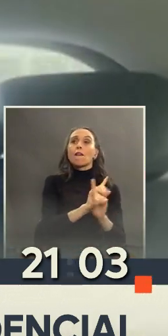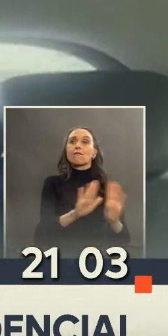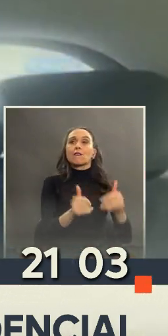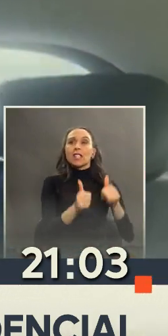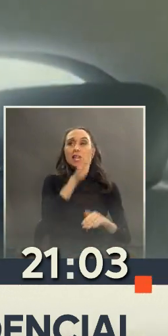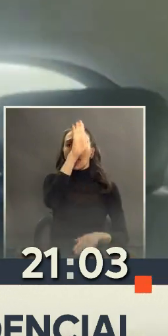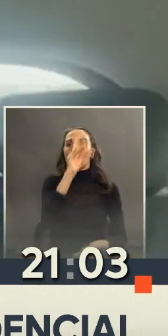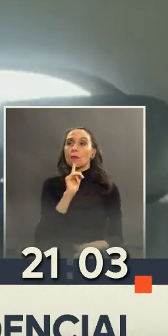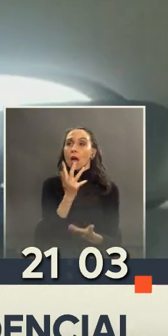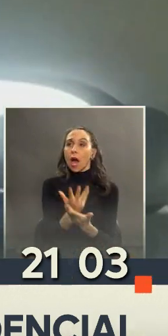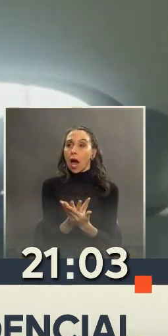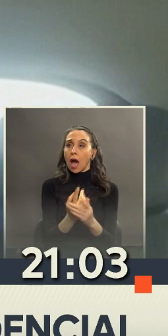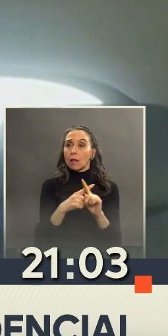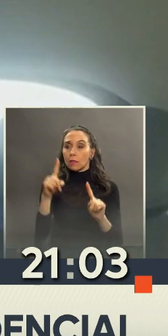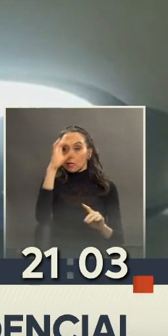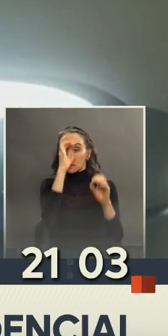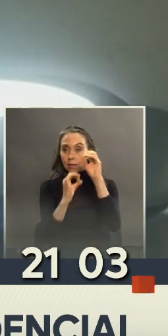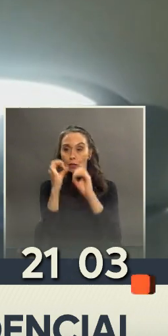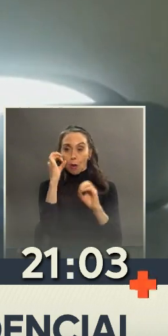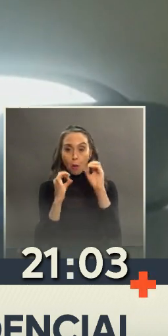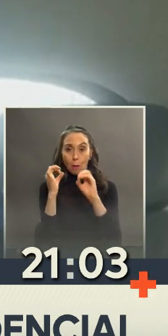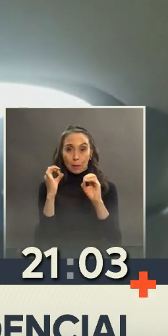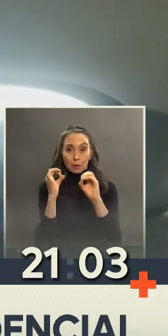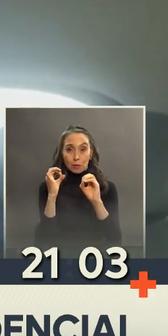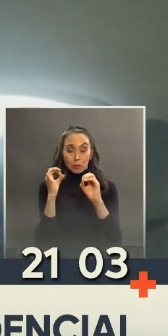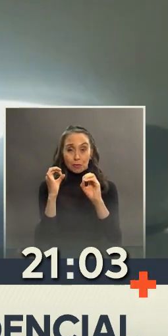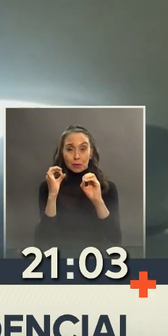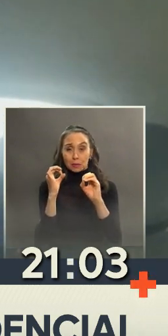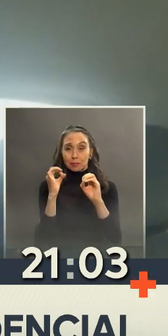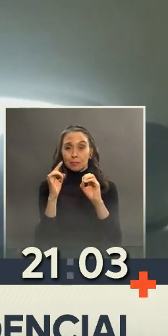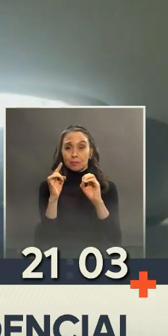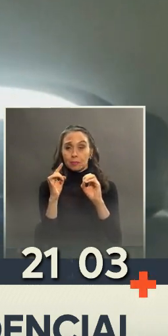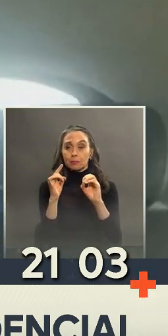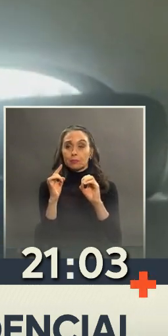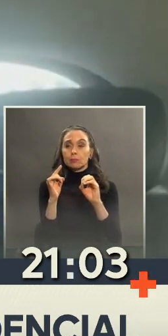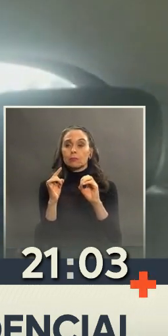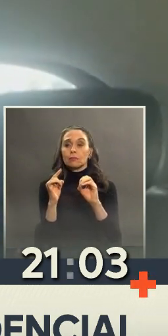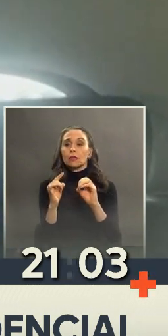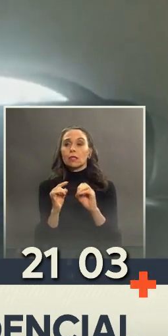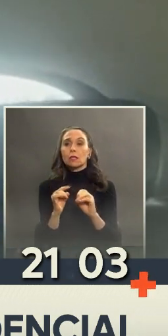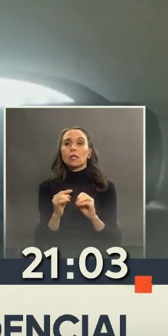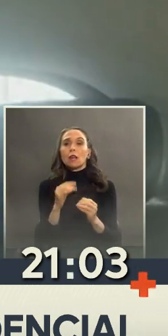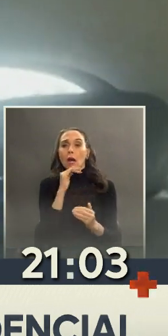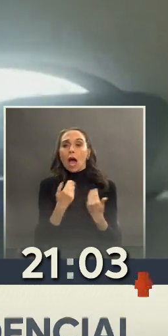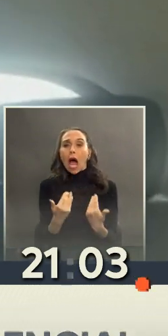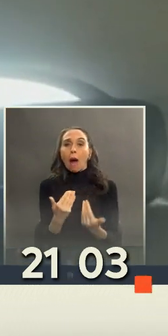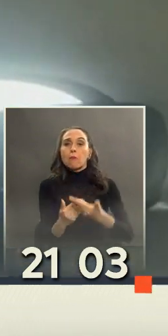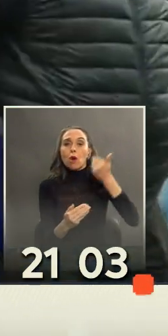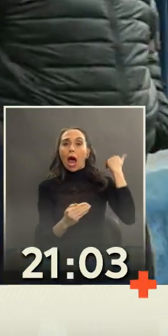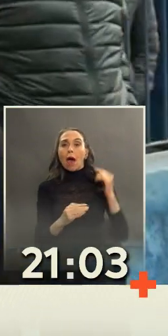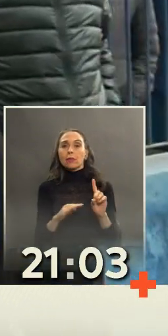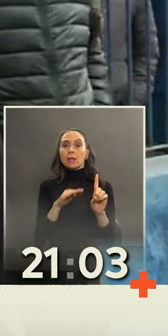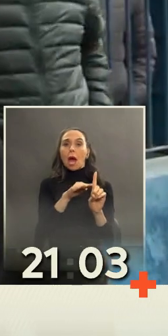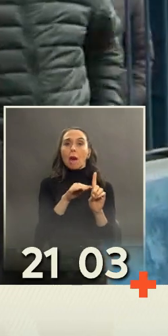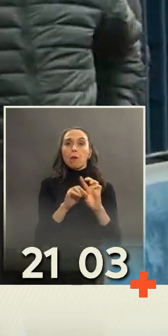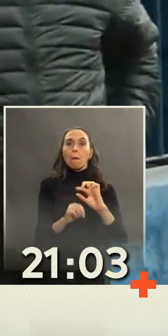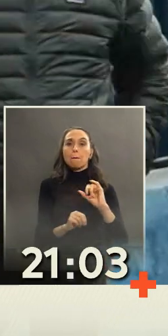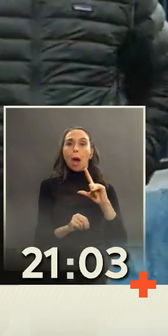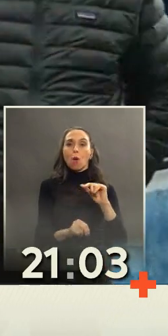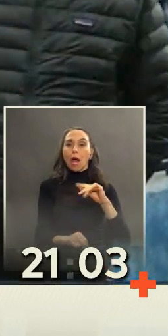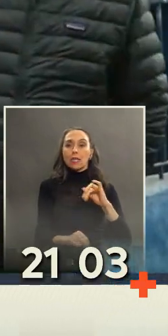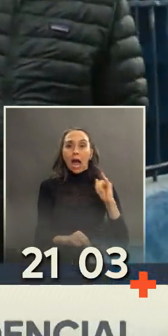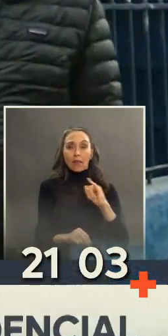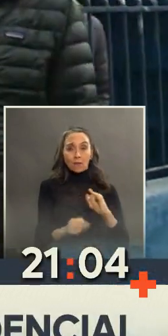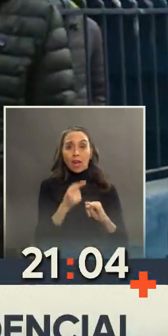día opiniones distintas respecto a un apoyo apresurado que se generó respecto a Paula Narváez. La idea de primarias con